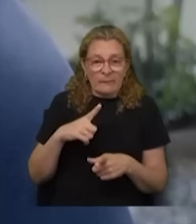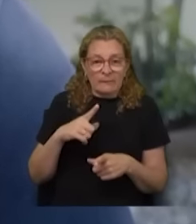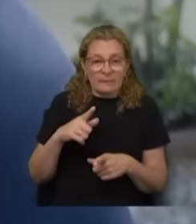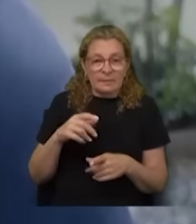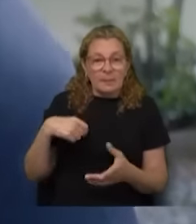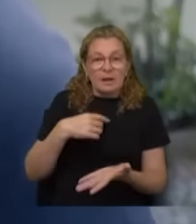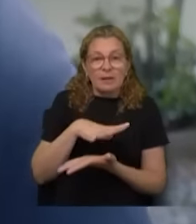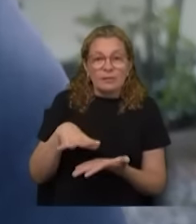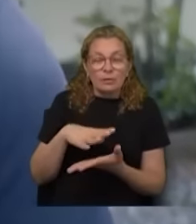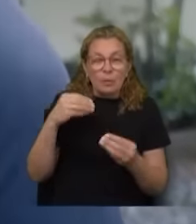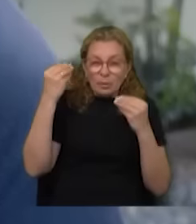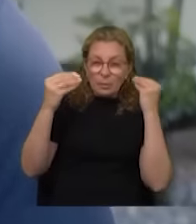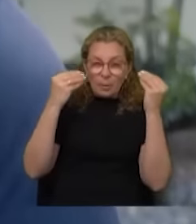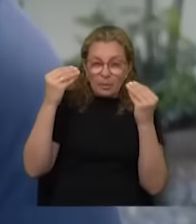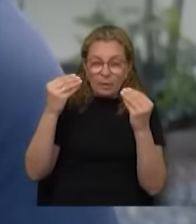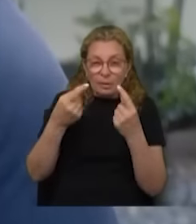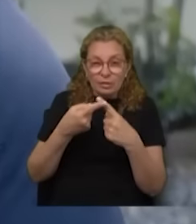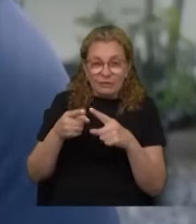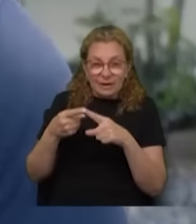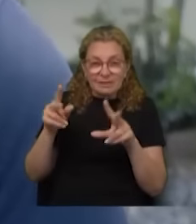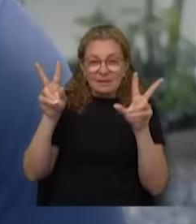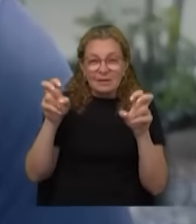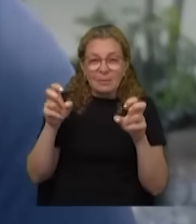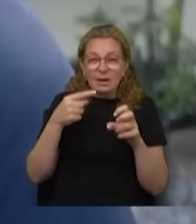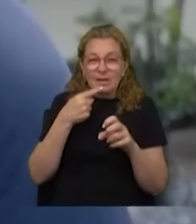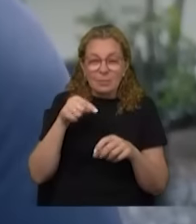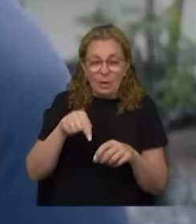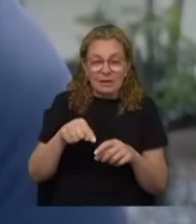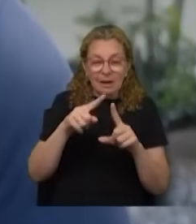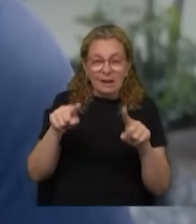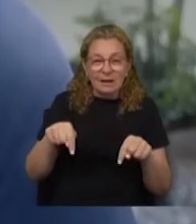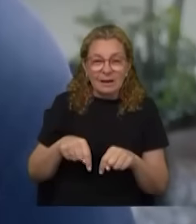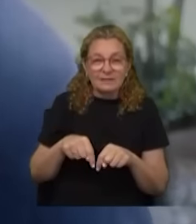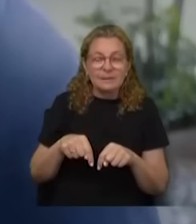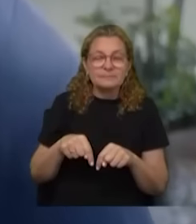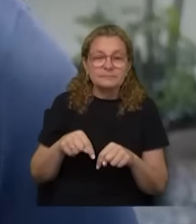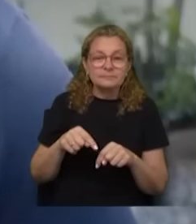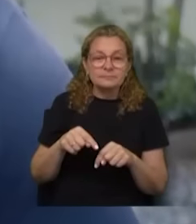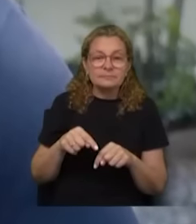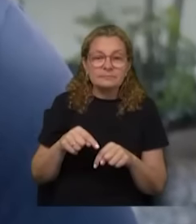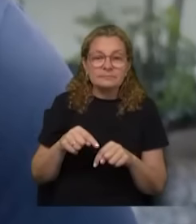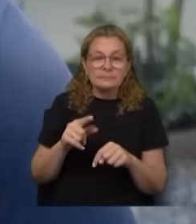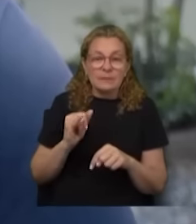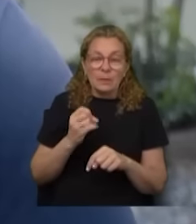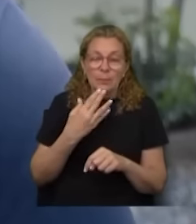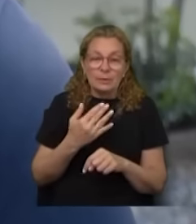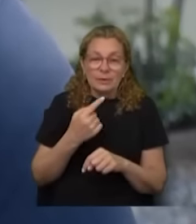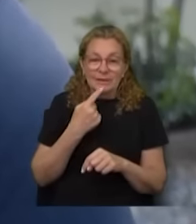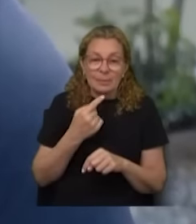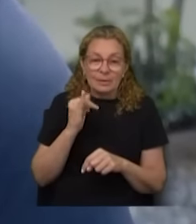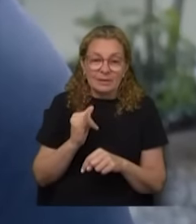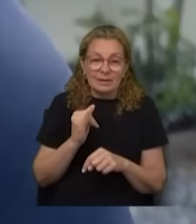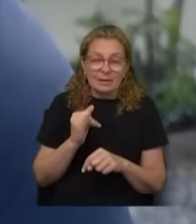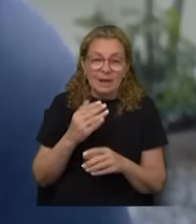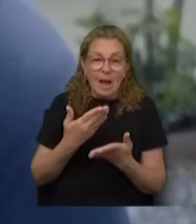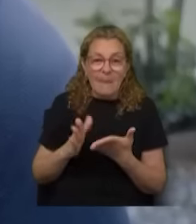sociedad estamos preocupados por varios aspectos que lo que lo mencionamos ahí aspectos concretos este y y bueno entendemos que sí y